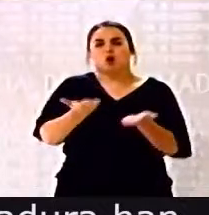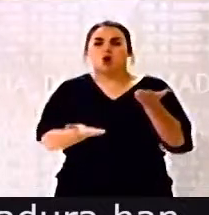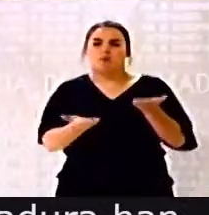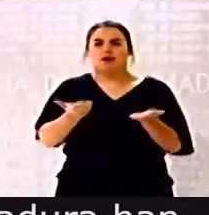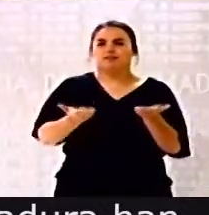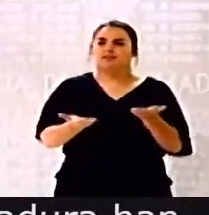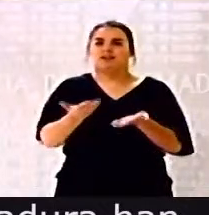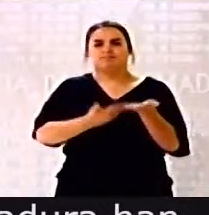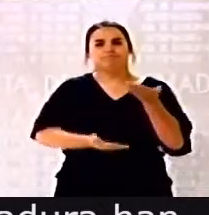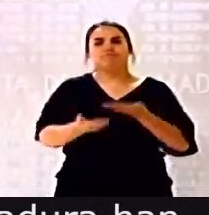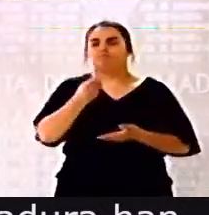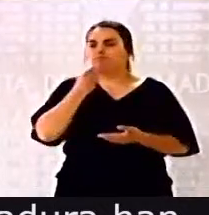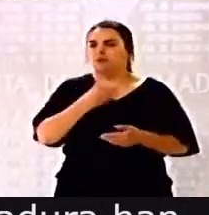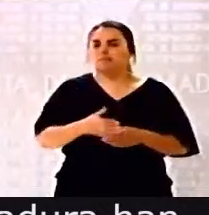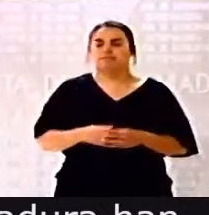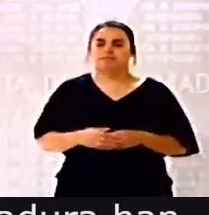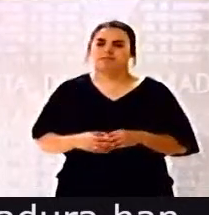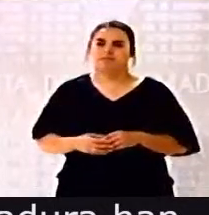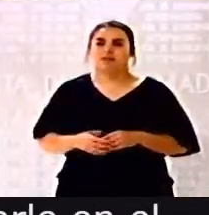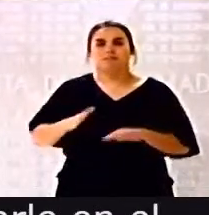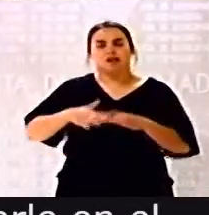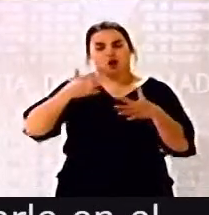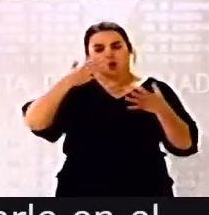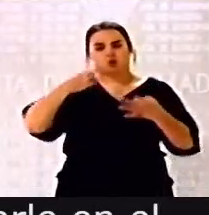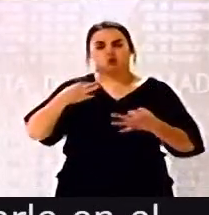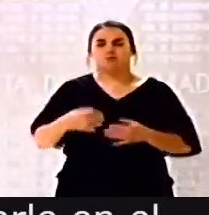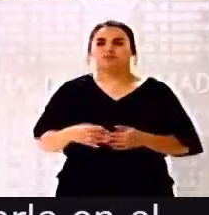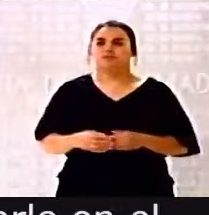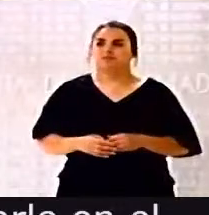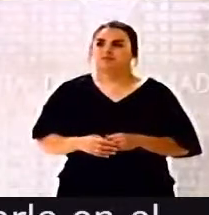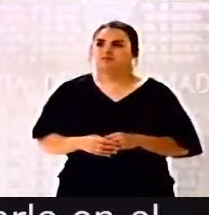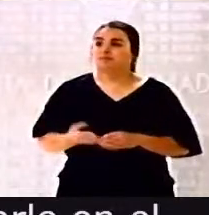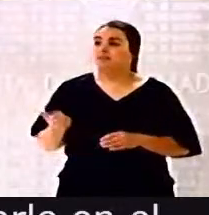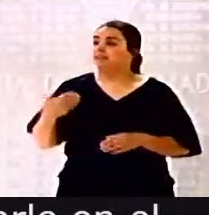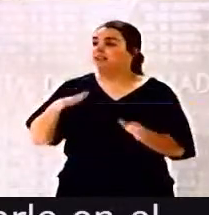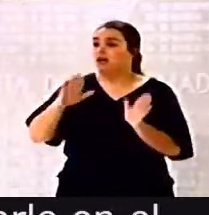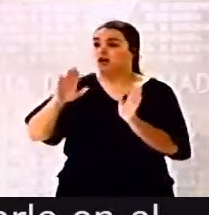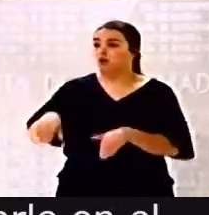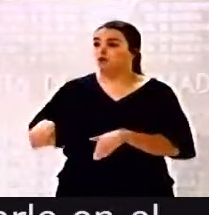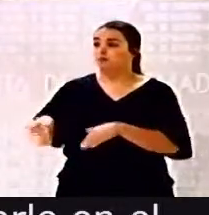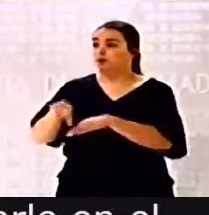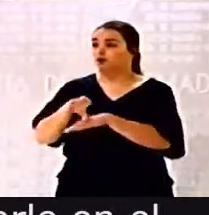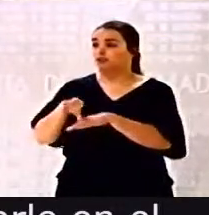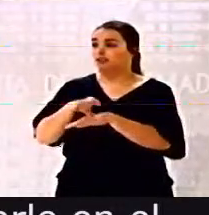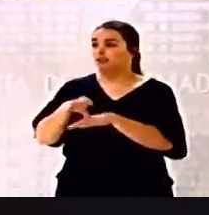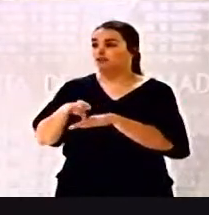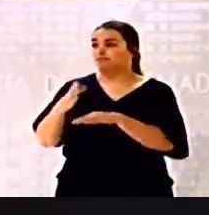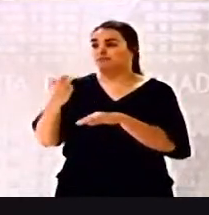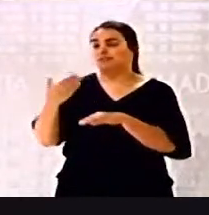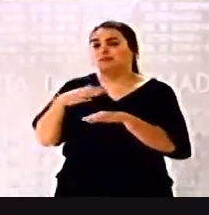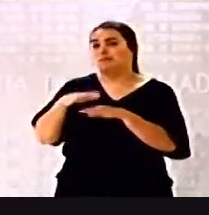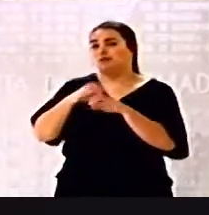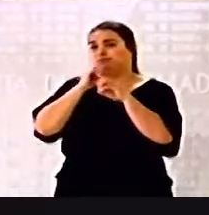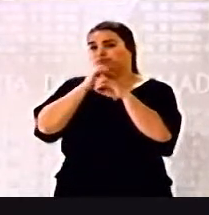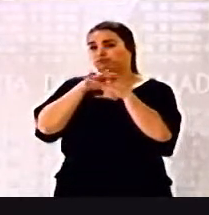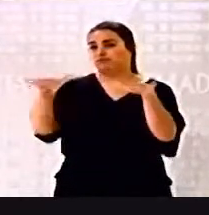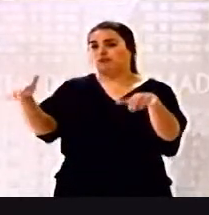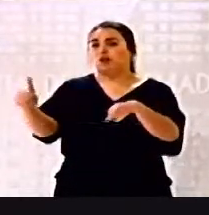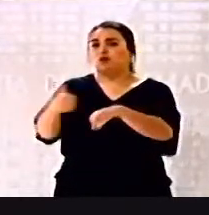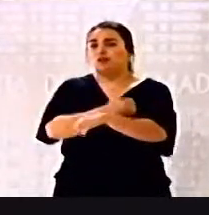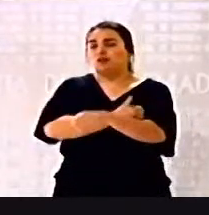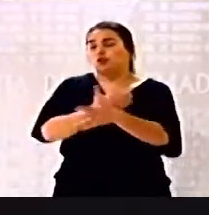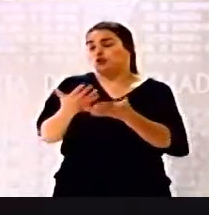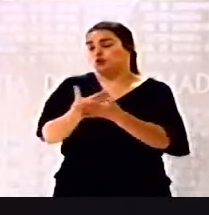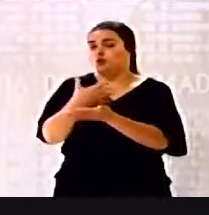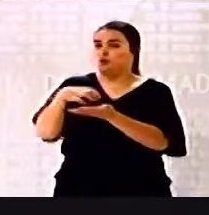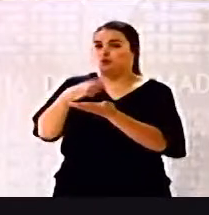que debamos compensarle y en el que sea justo. Y la última, consejero, ¿es un mensaje más para la población o para todos que podemos tener